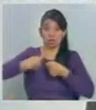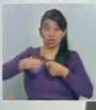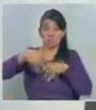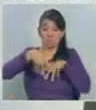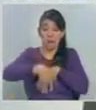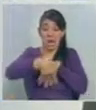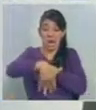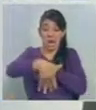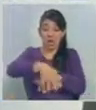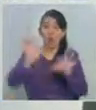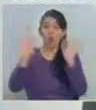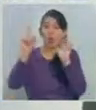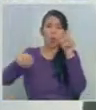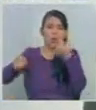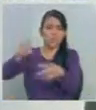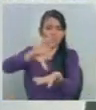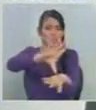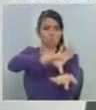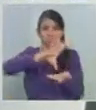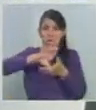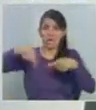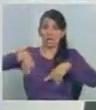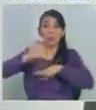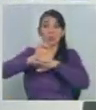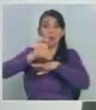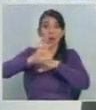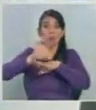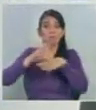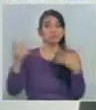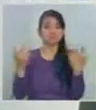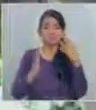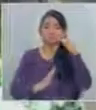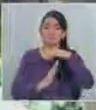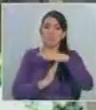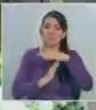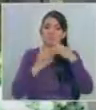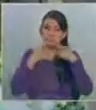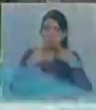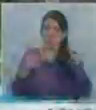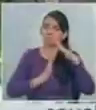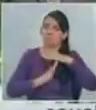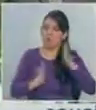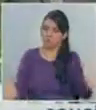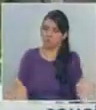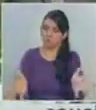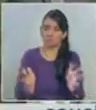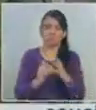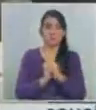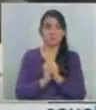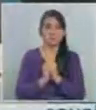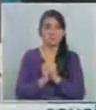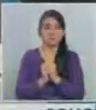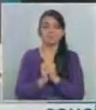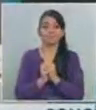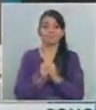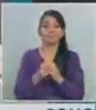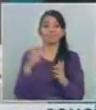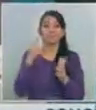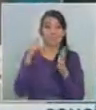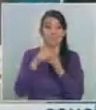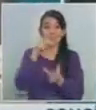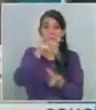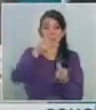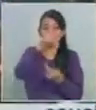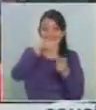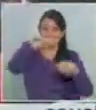Quito o cualquier otra ciudad del país tengan el carácter de pacíficas. Mientras militantes de país como el prefecto de Pichincha,